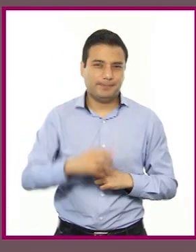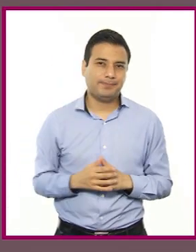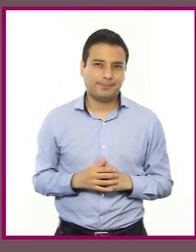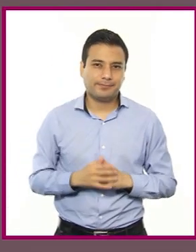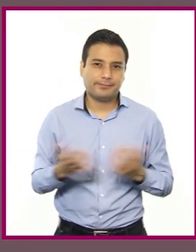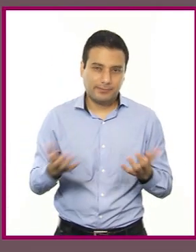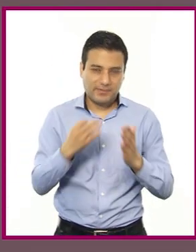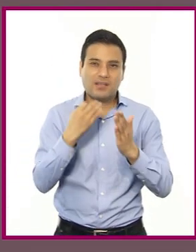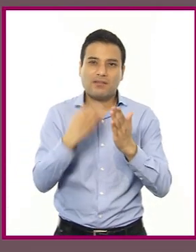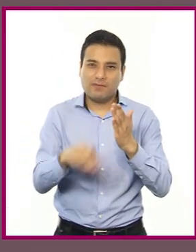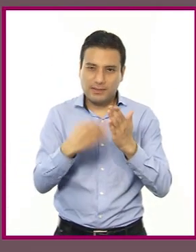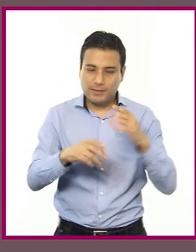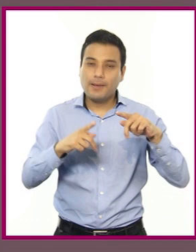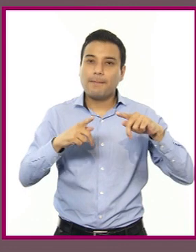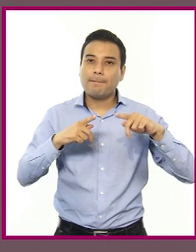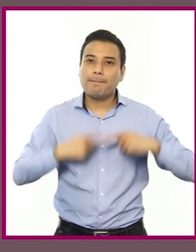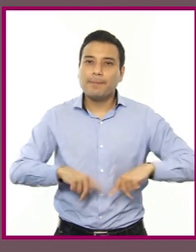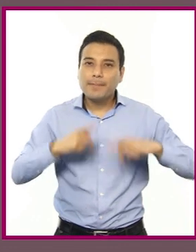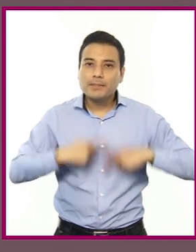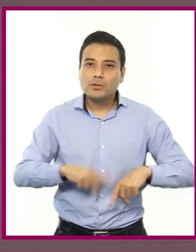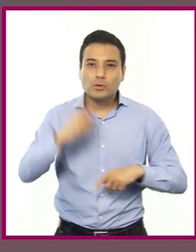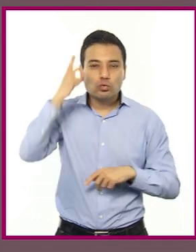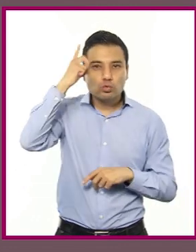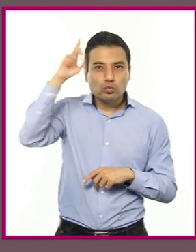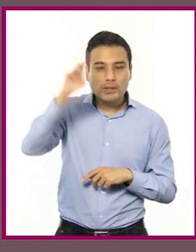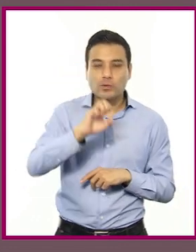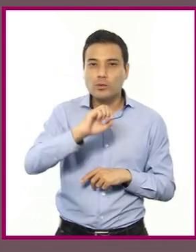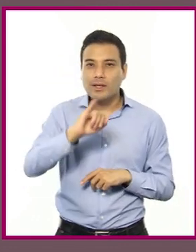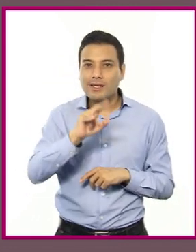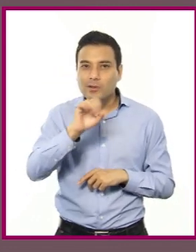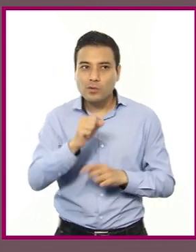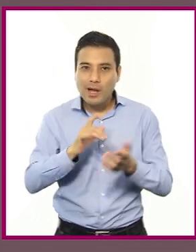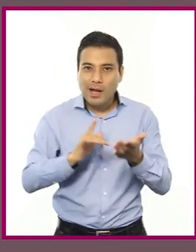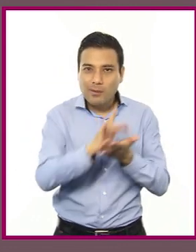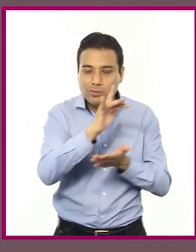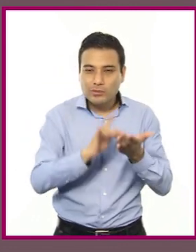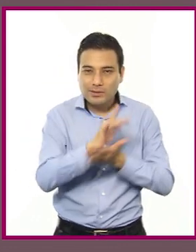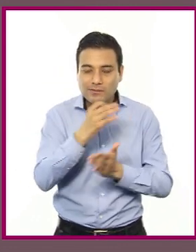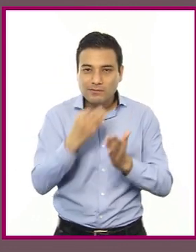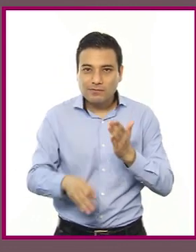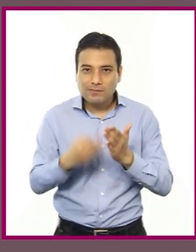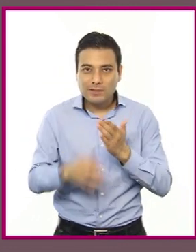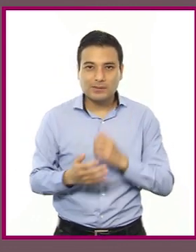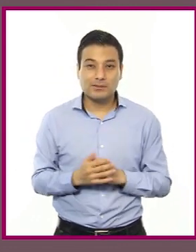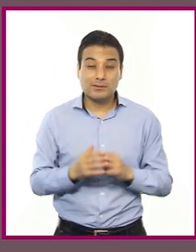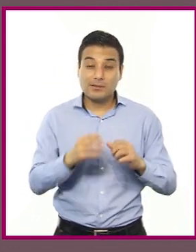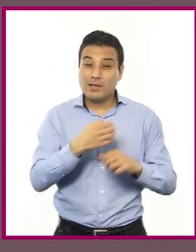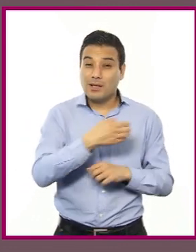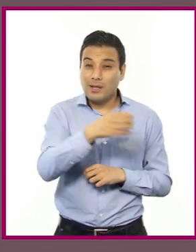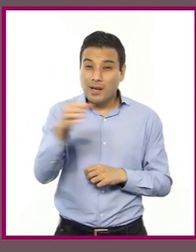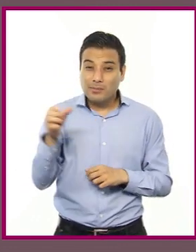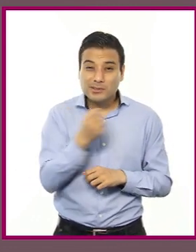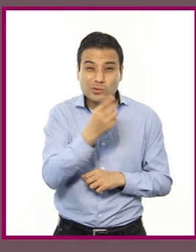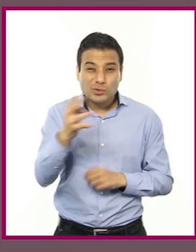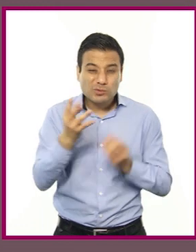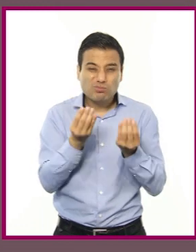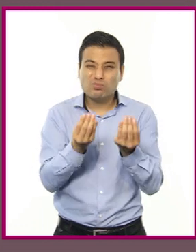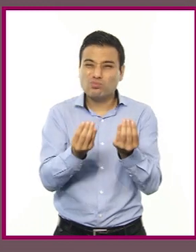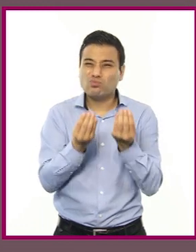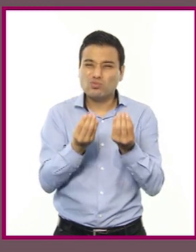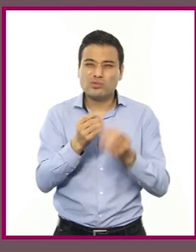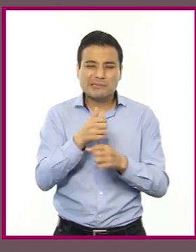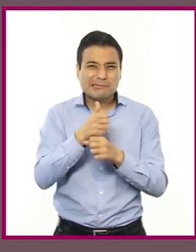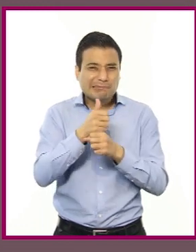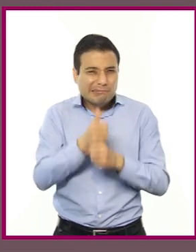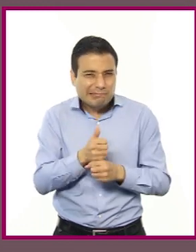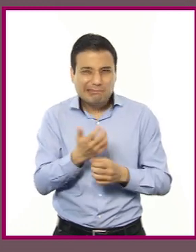los ejidatarios y a la disminución en el reparto agrario. Muchos campesinos enfrentaron crecientes dificultades para